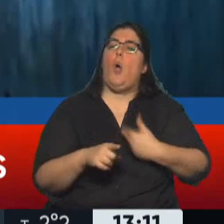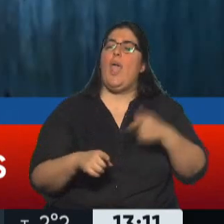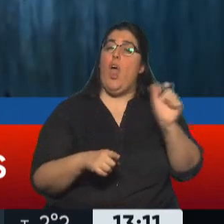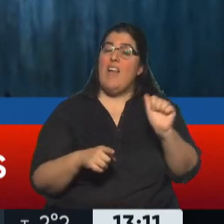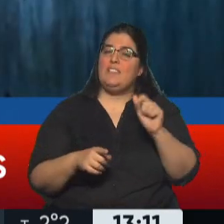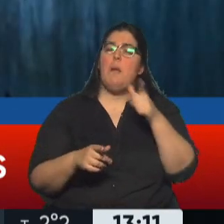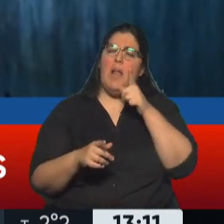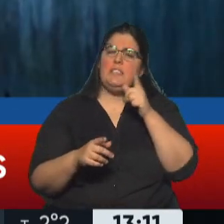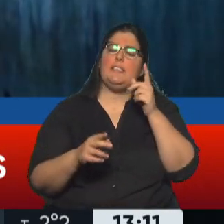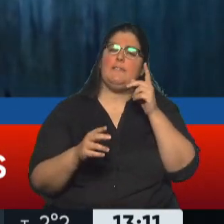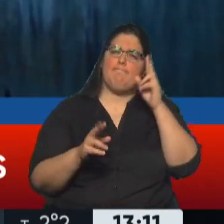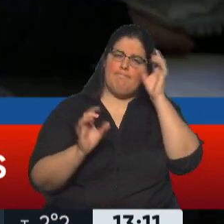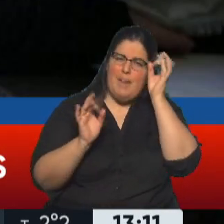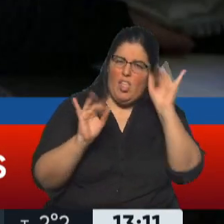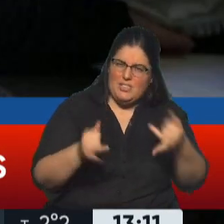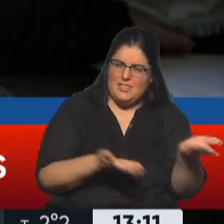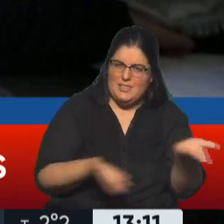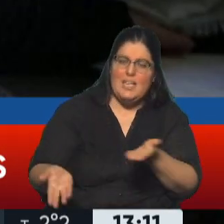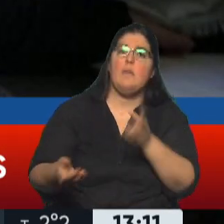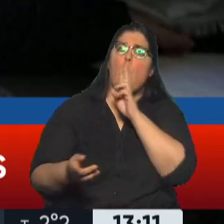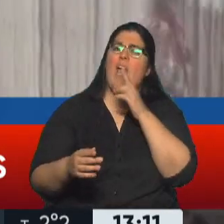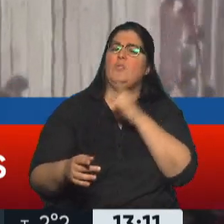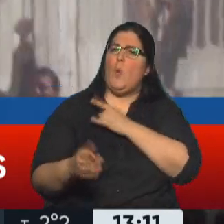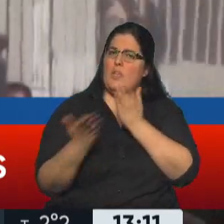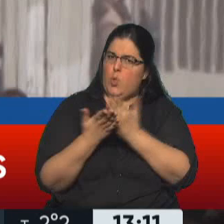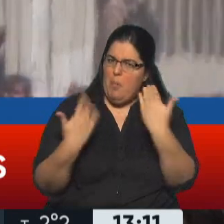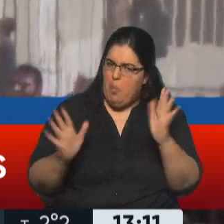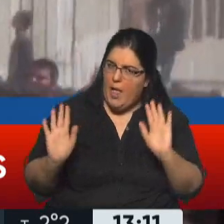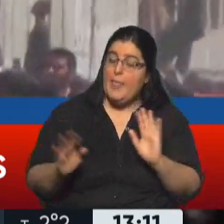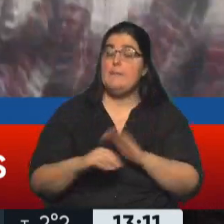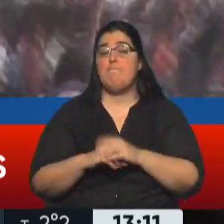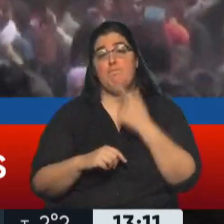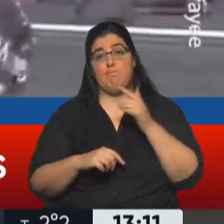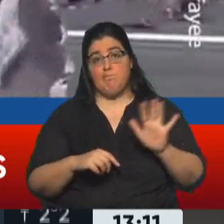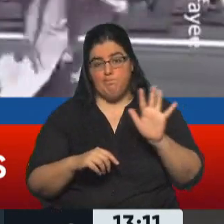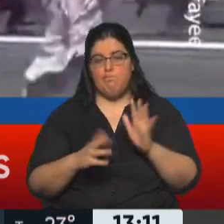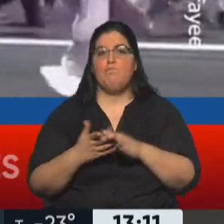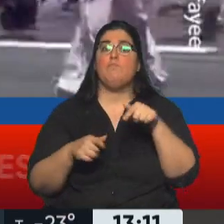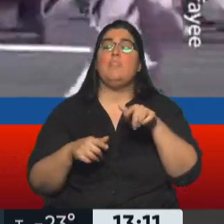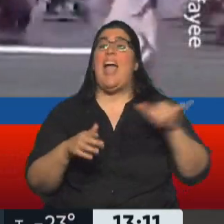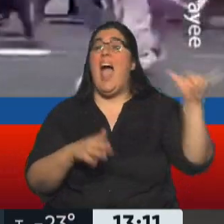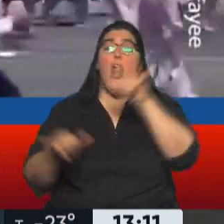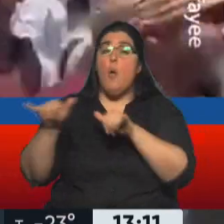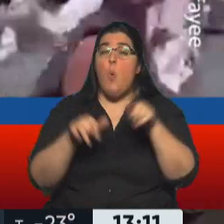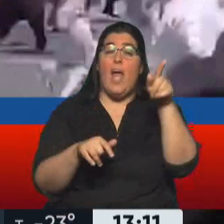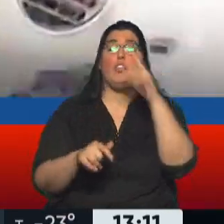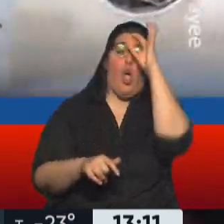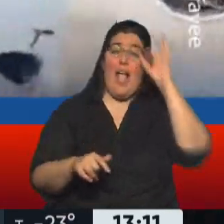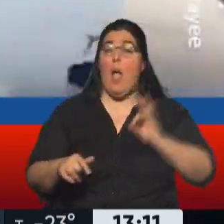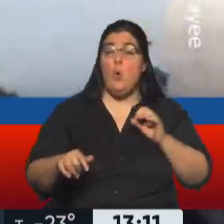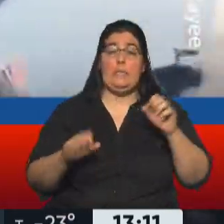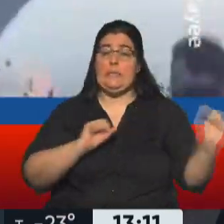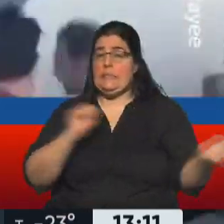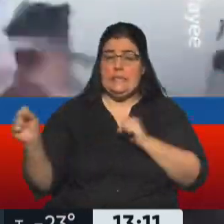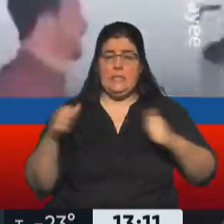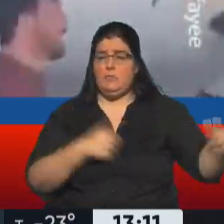y que las mujeres podrán acceder a la universidad. Las escenas de desesperación en el aeropuerto de Kabul, de aquellos afganos